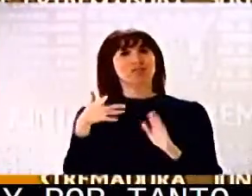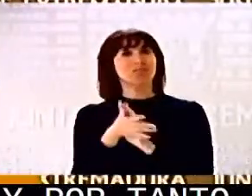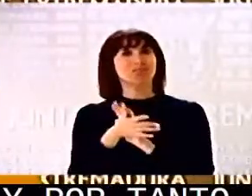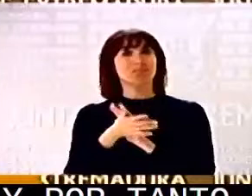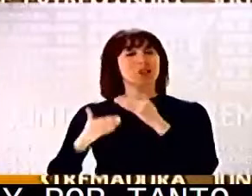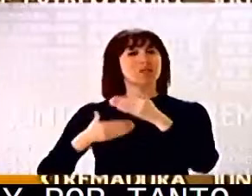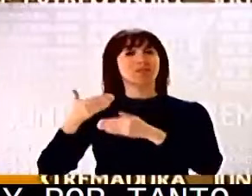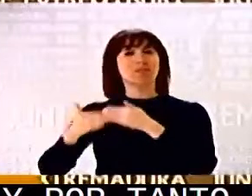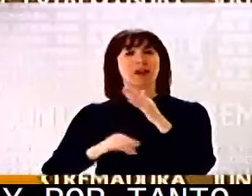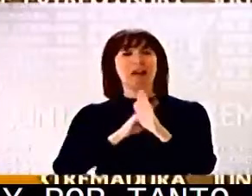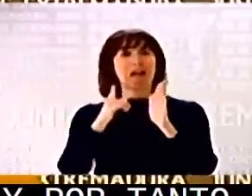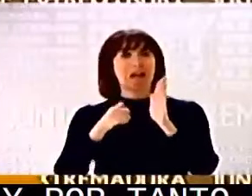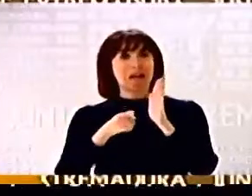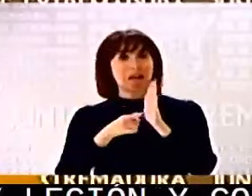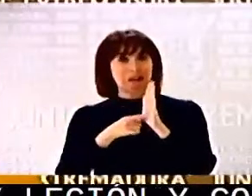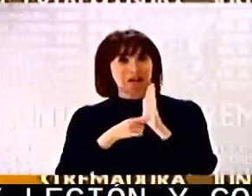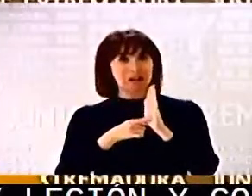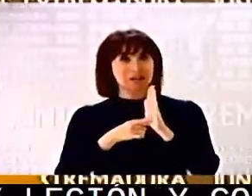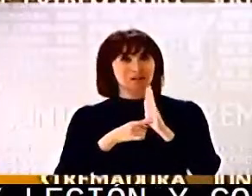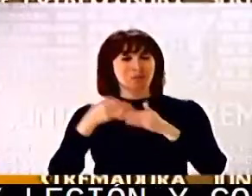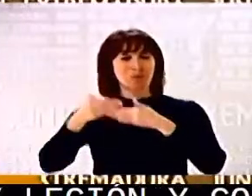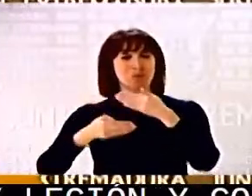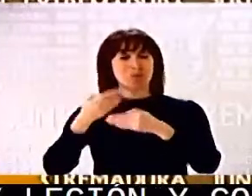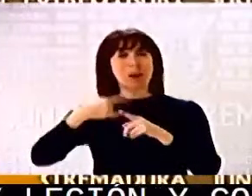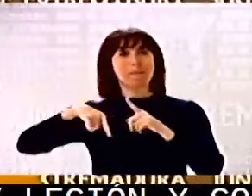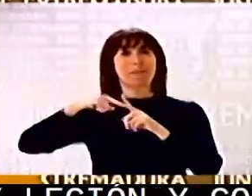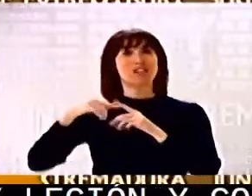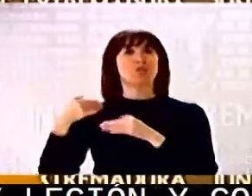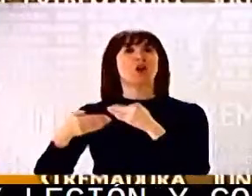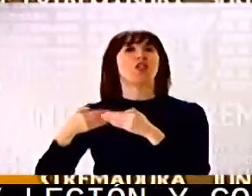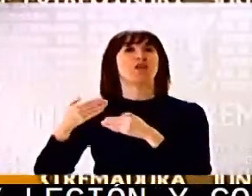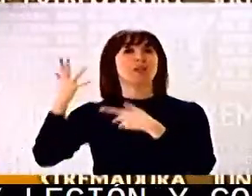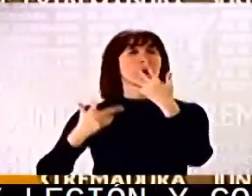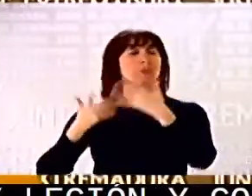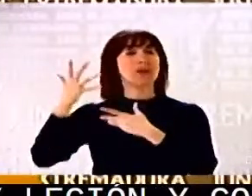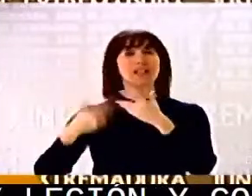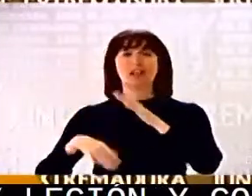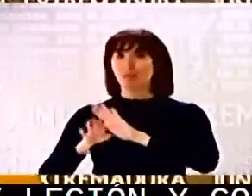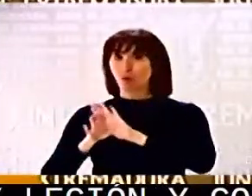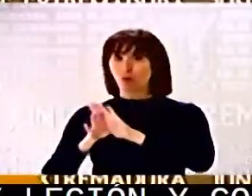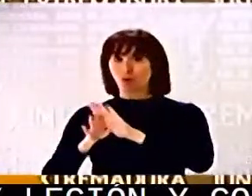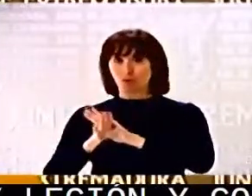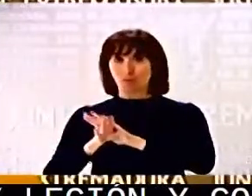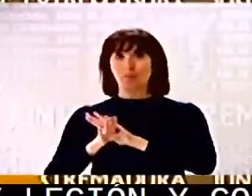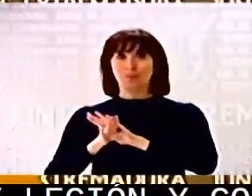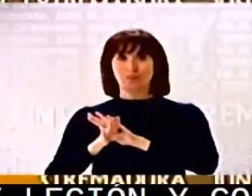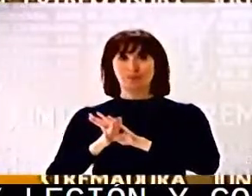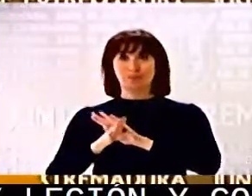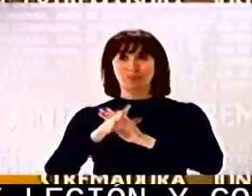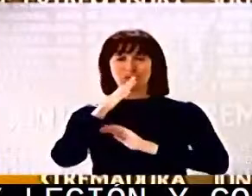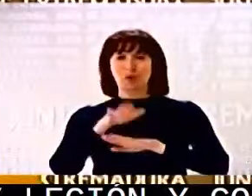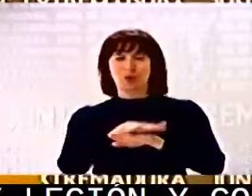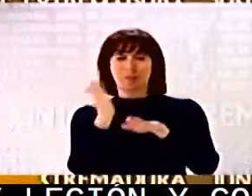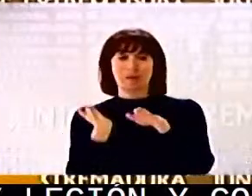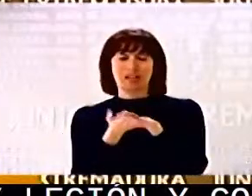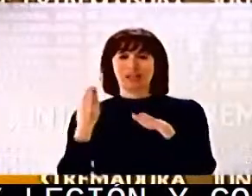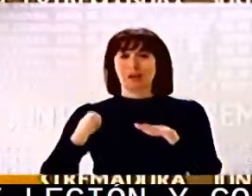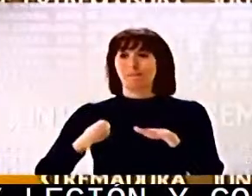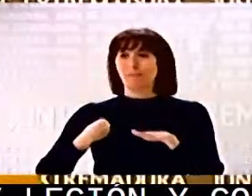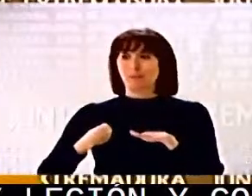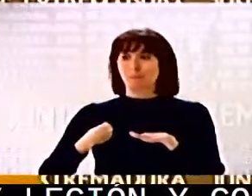la Ley Legio y con todos los procedimientos administrativos que un expediente de esta